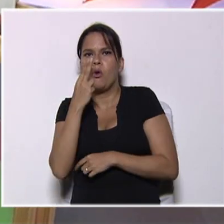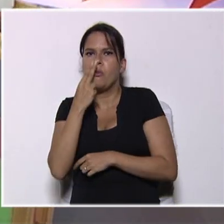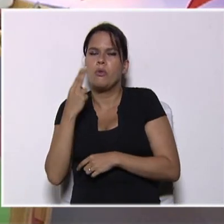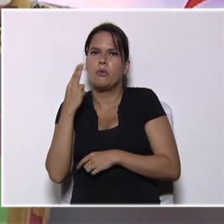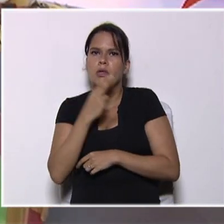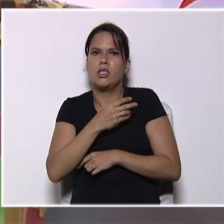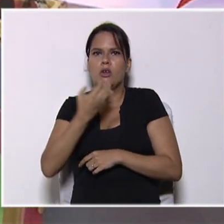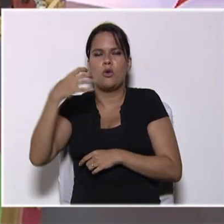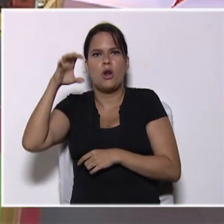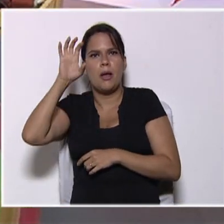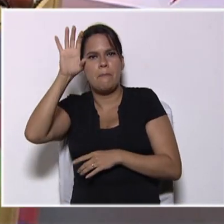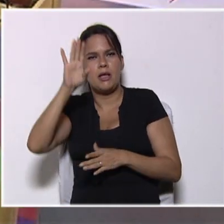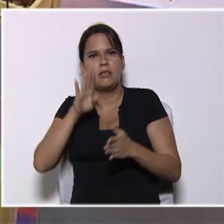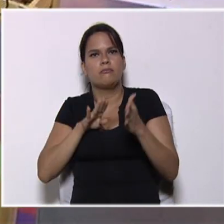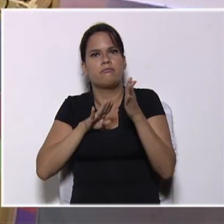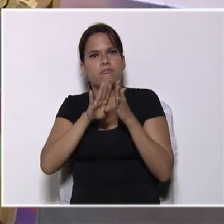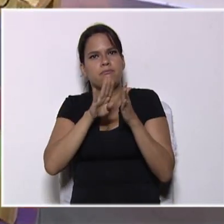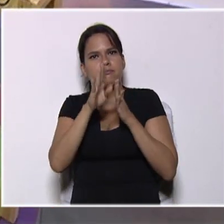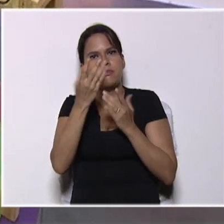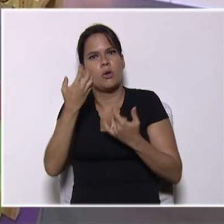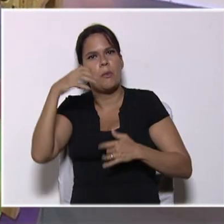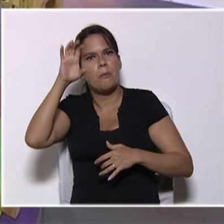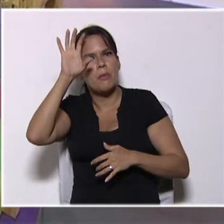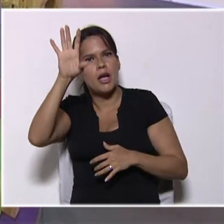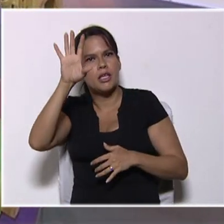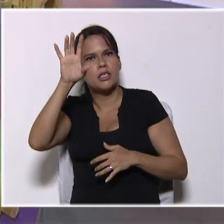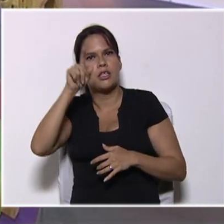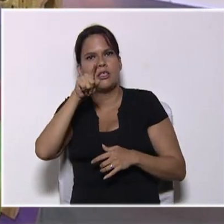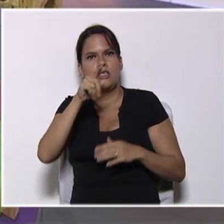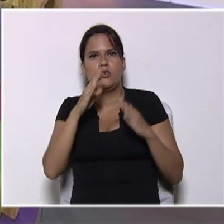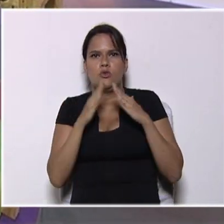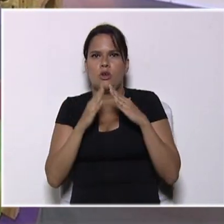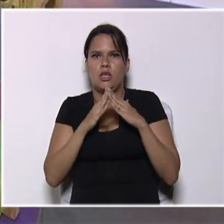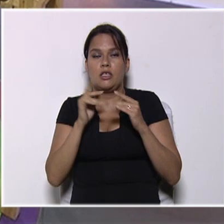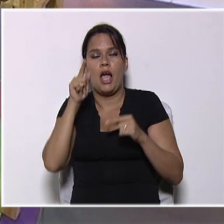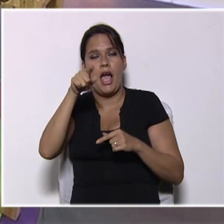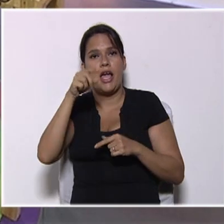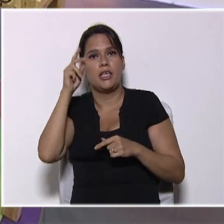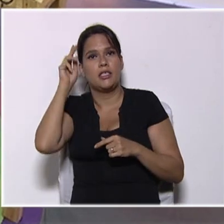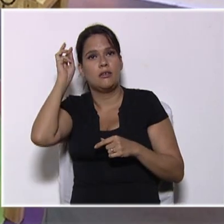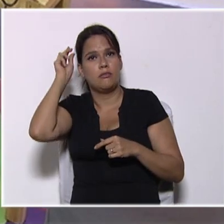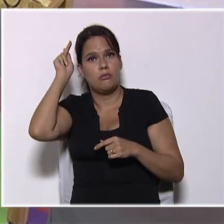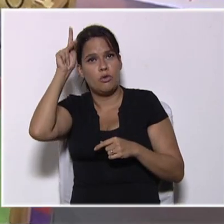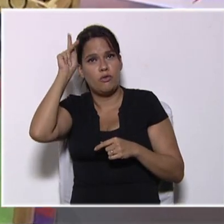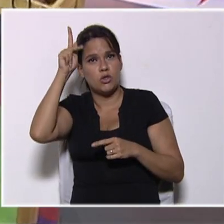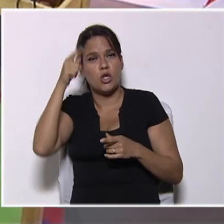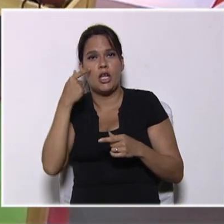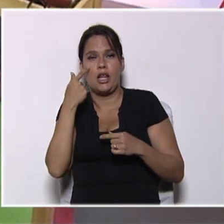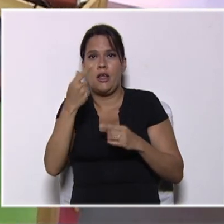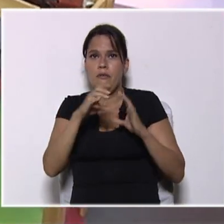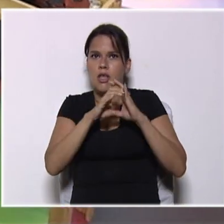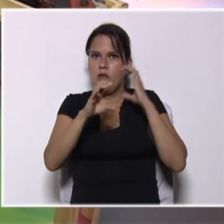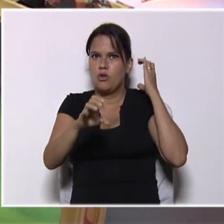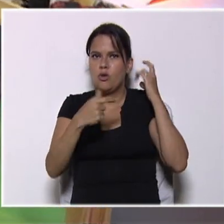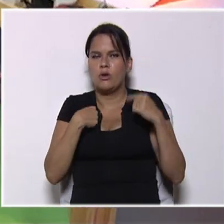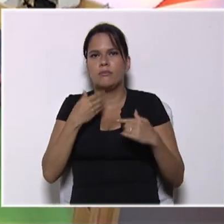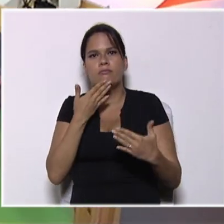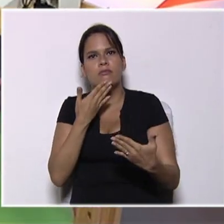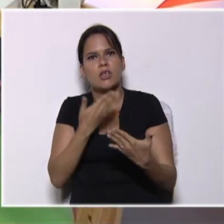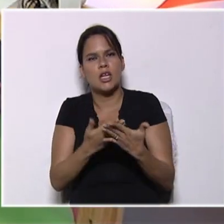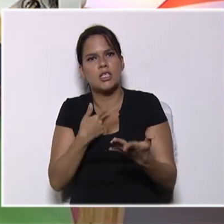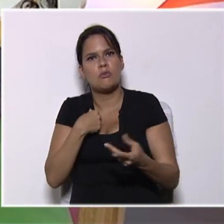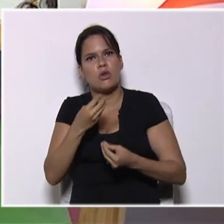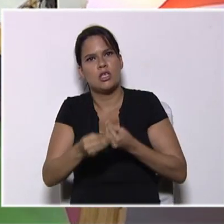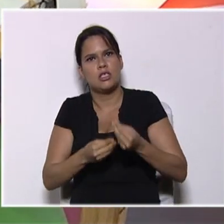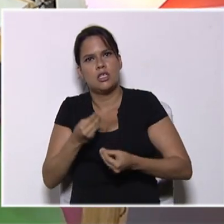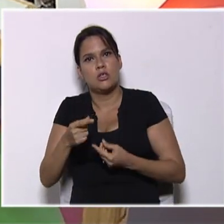la patria, desarrollando patria desde su casa. A esa profesora que la vi en el carrito por puesto, le doy las gracias por hacer eso, así